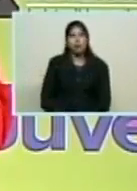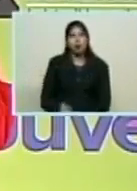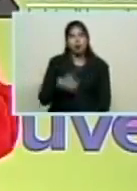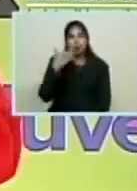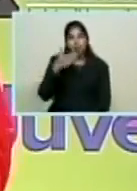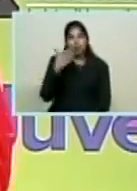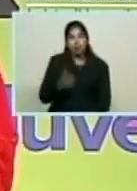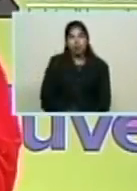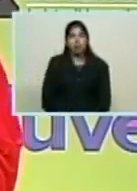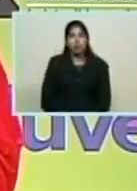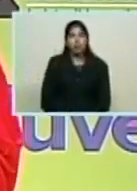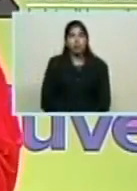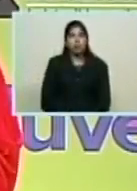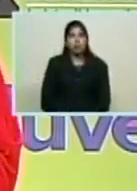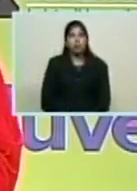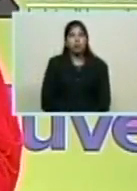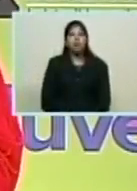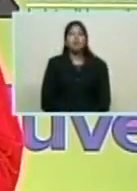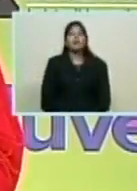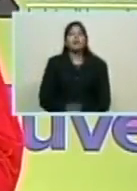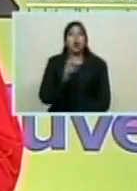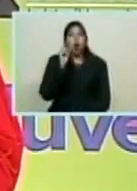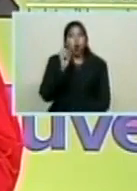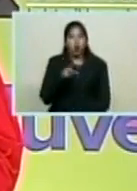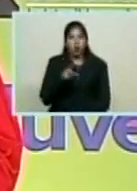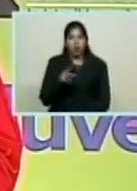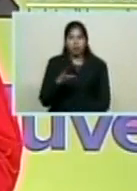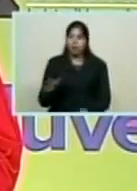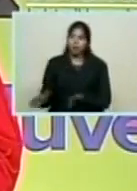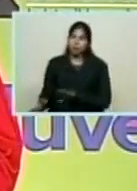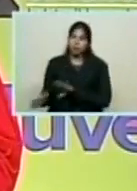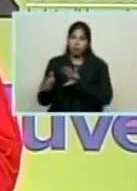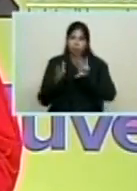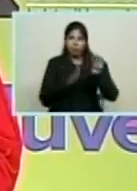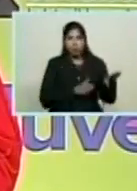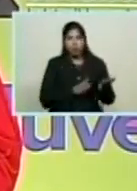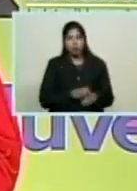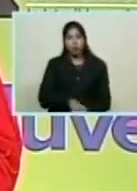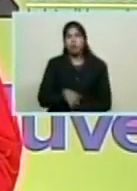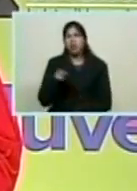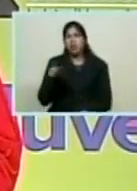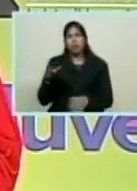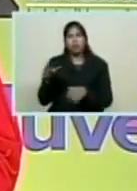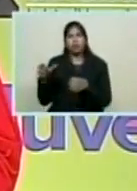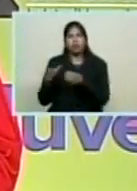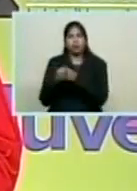Bueno. Igualmente, a través del IPASME,